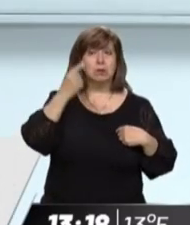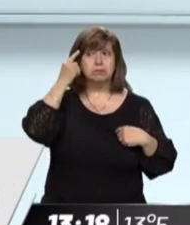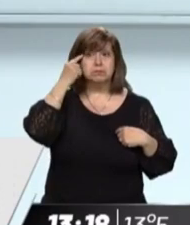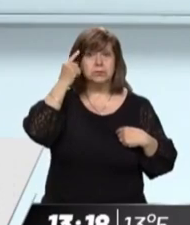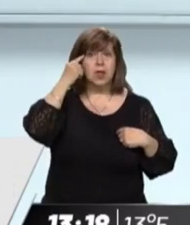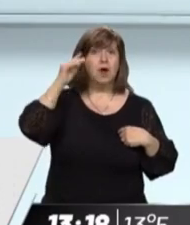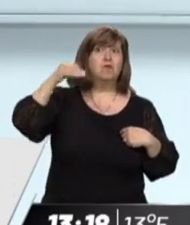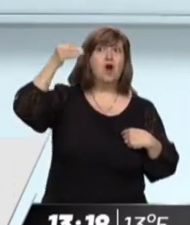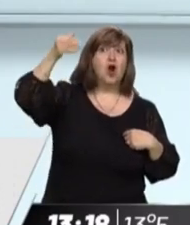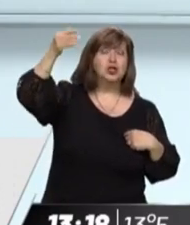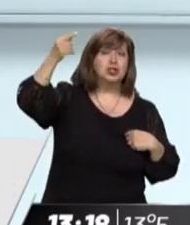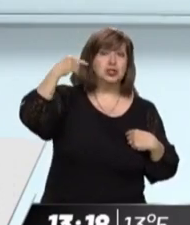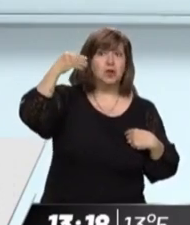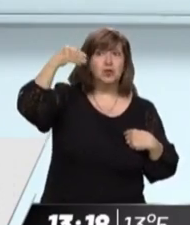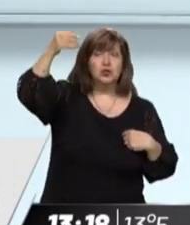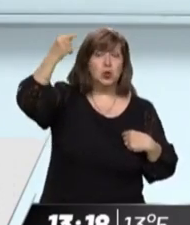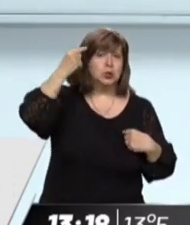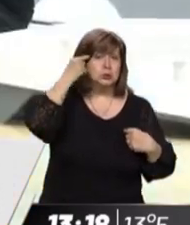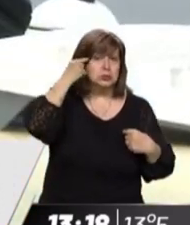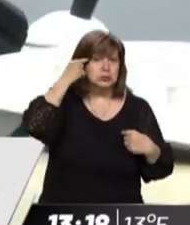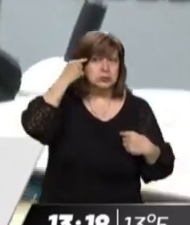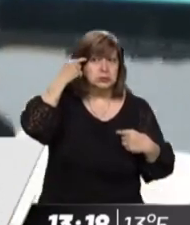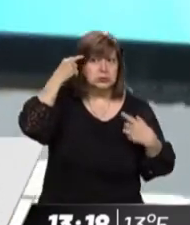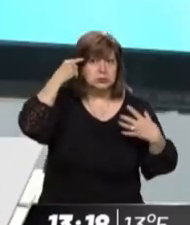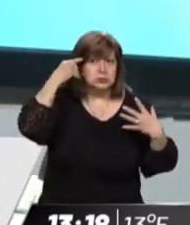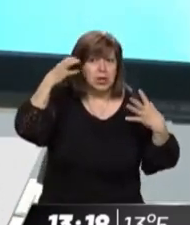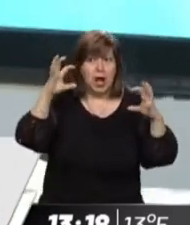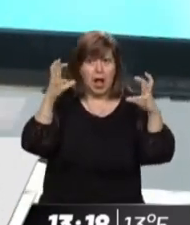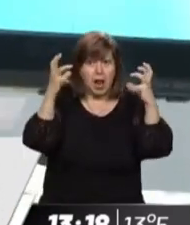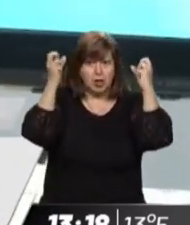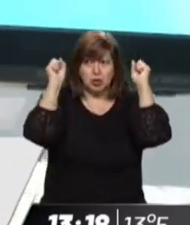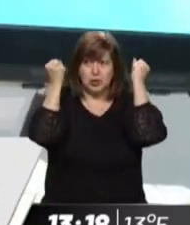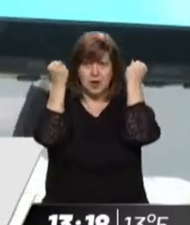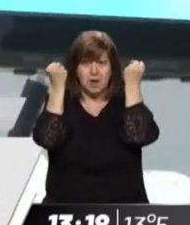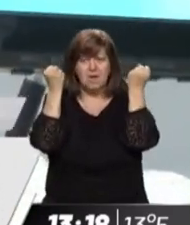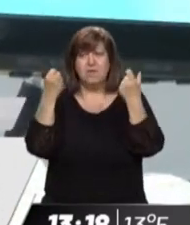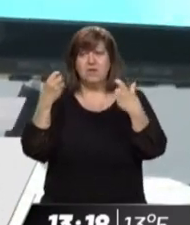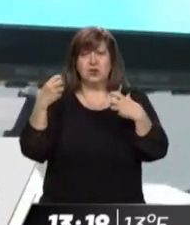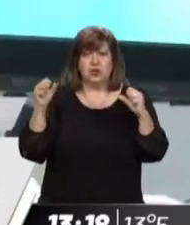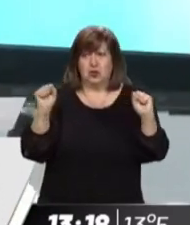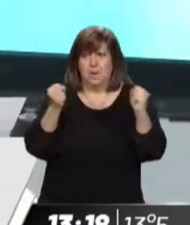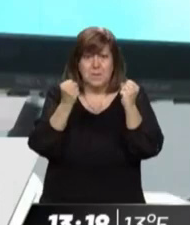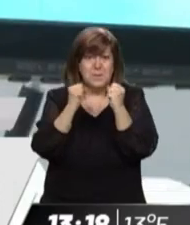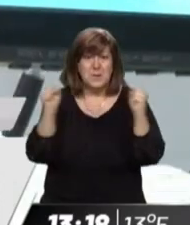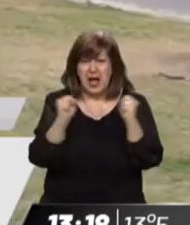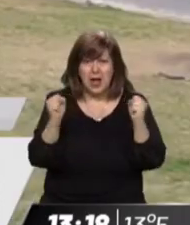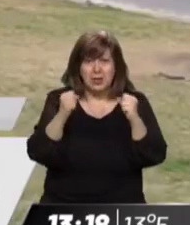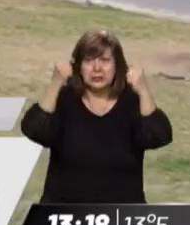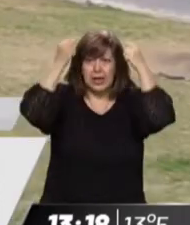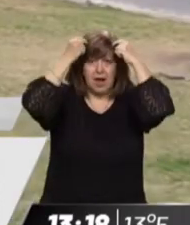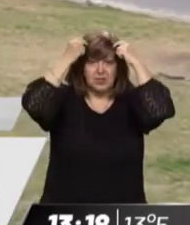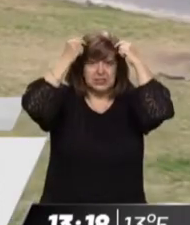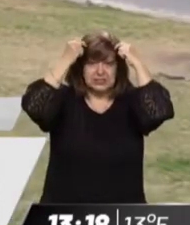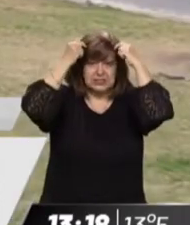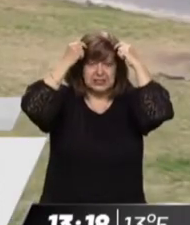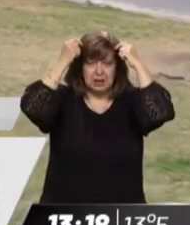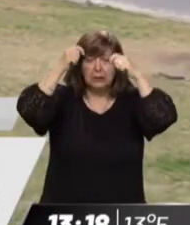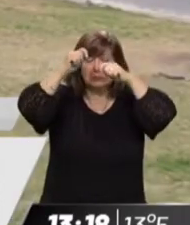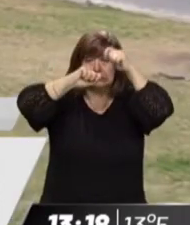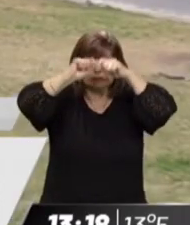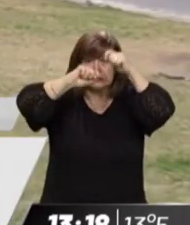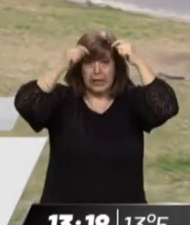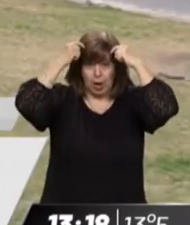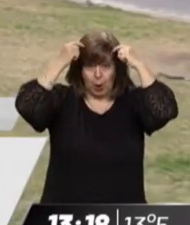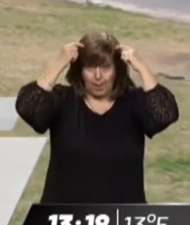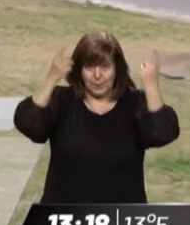psiquiátrico tipo psicosis de distintos tipos, trastornos esquizofrénicos u otro tipo de psicosis. En el camino de la